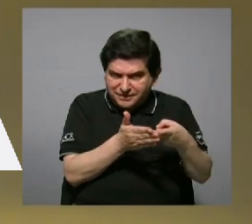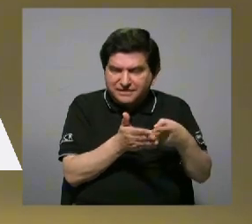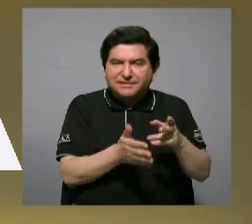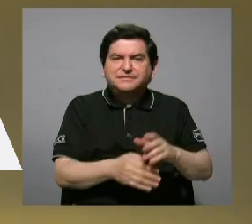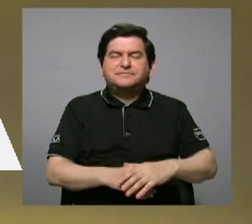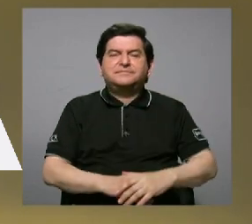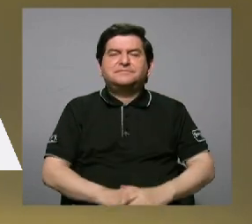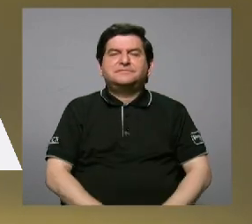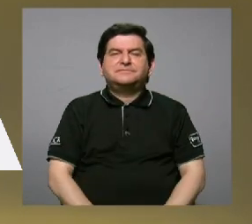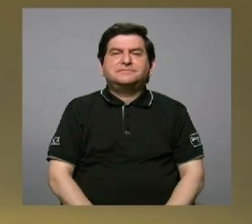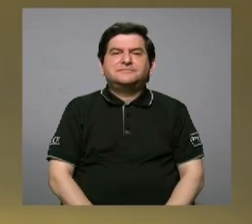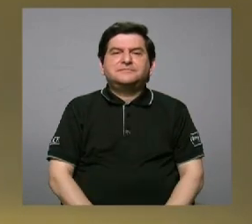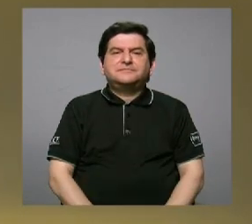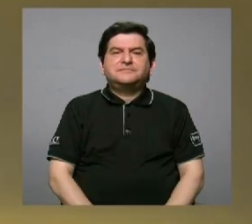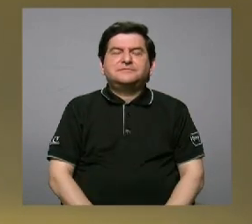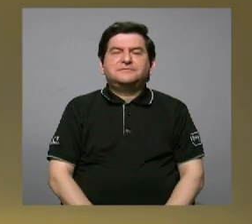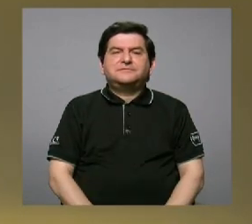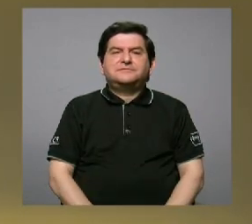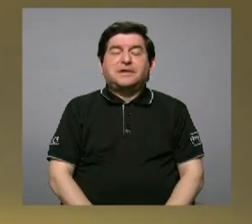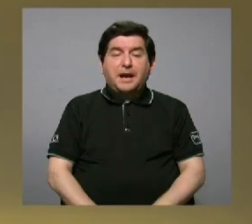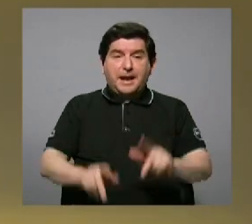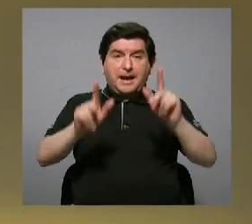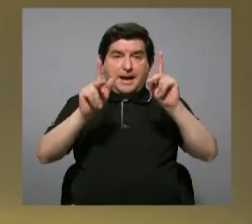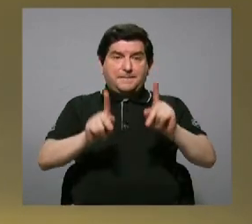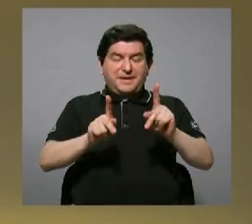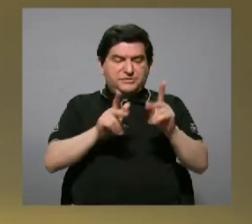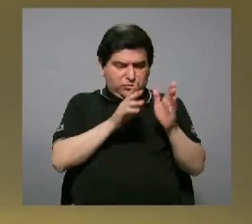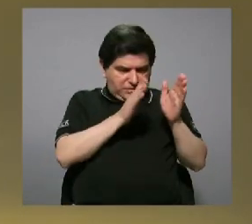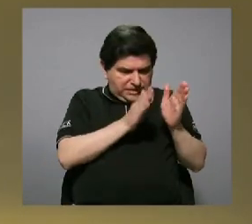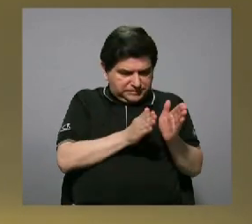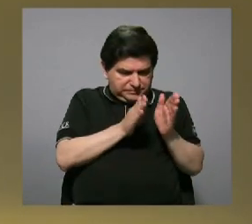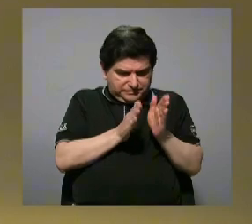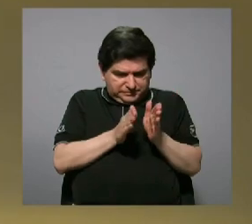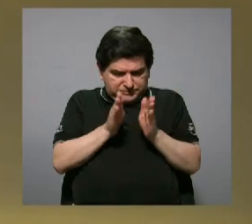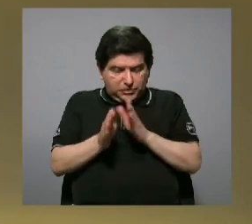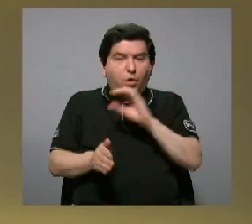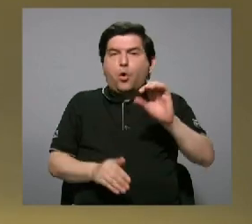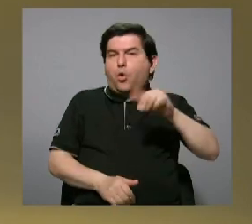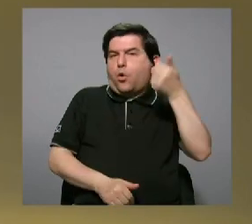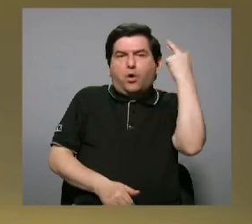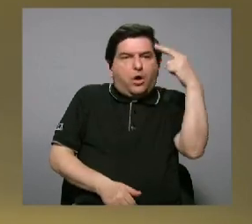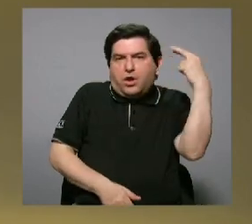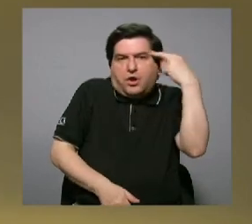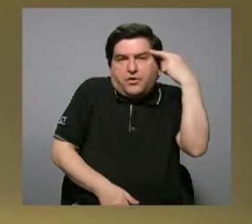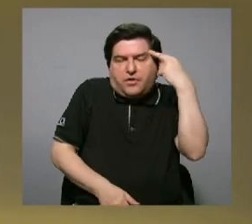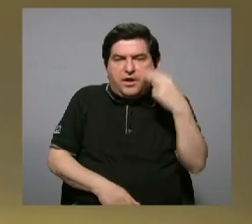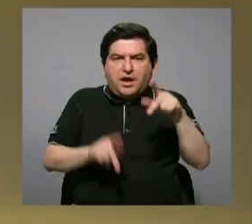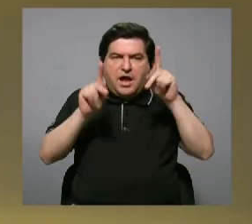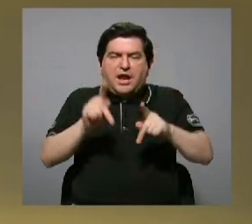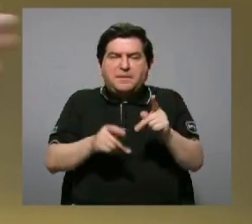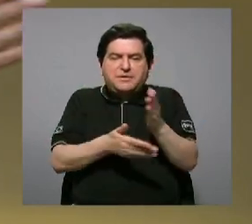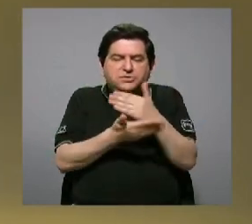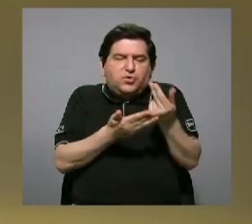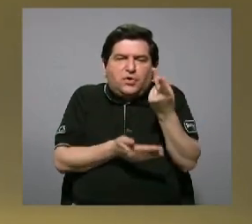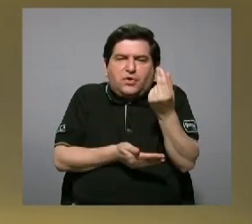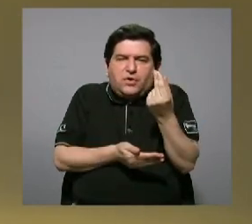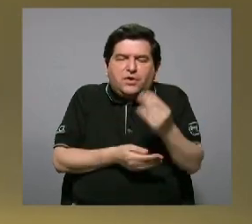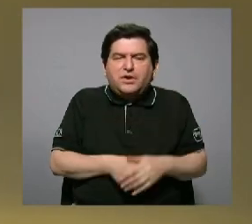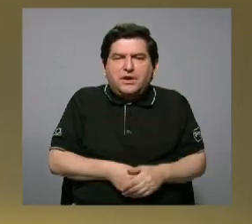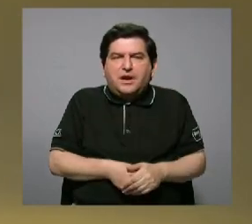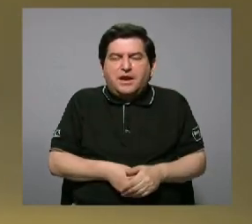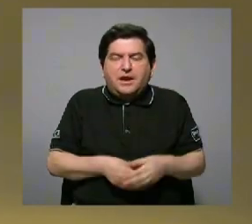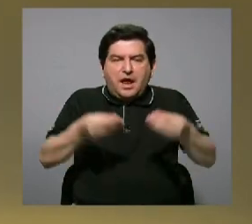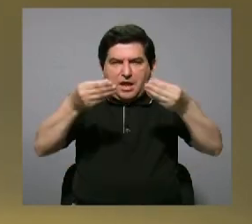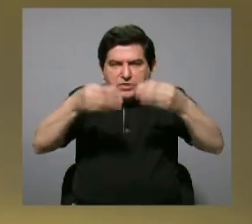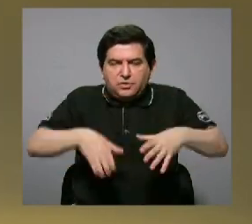que por orden de la gente o por lo que fuera, a la gente le sobró un poquito o un pocote, eso es